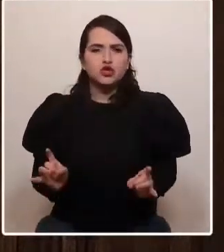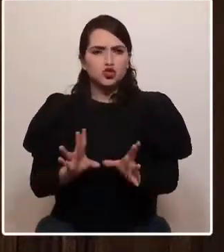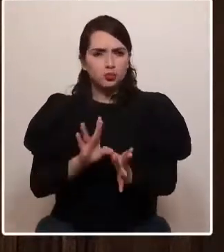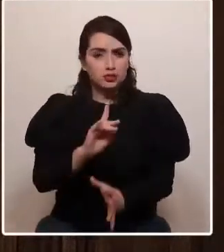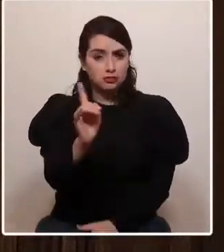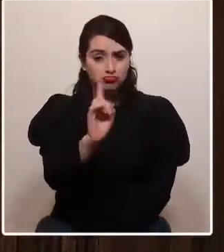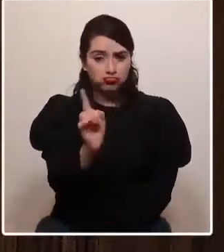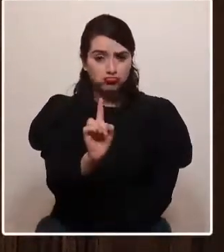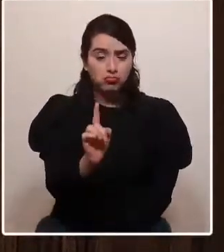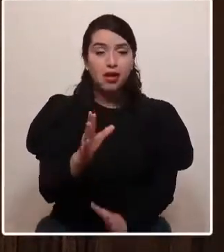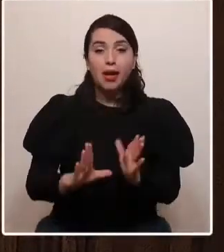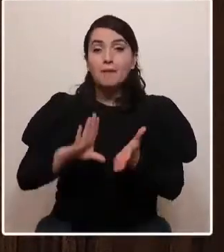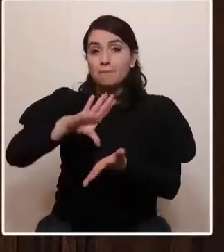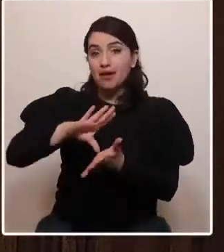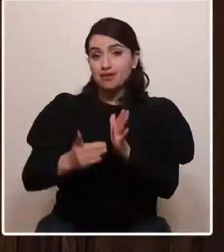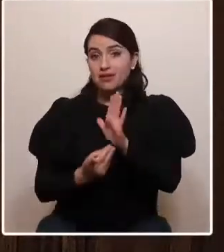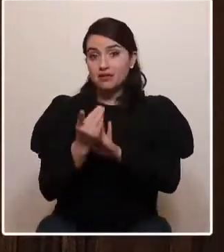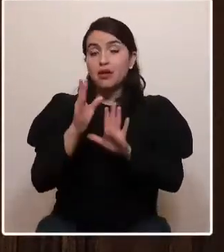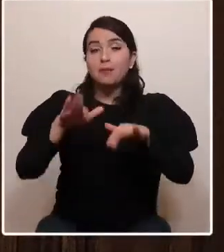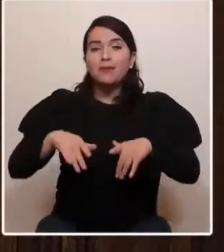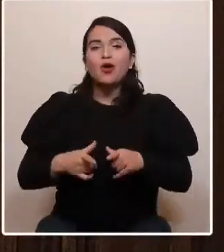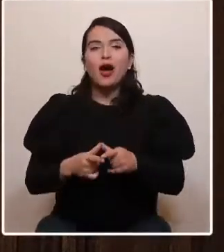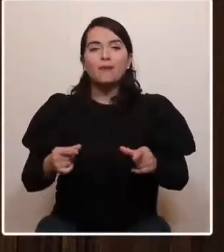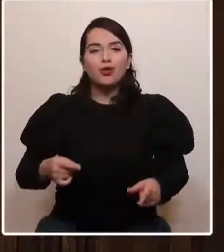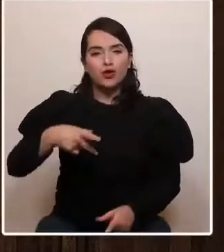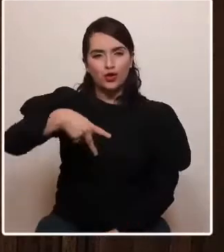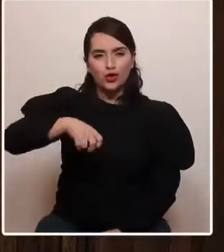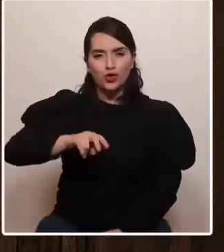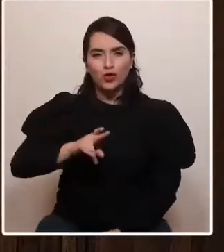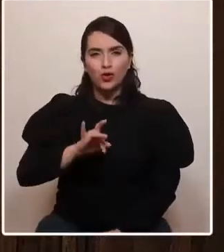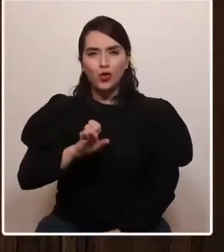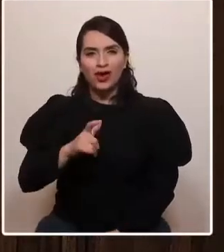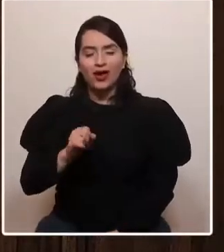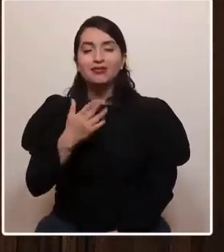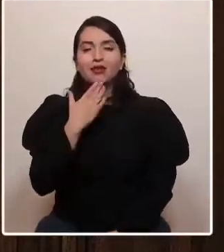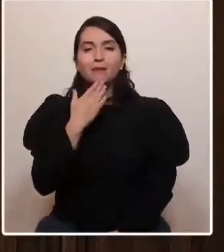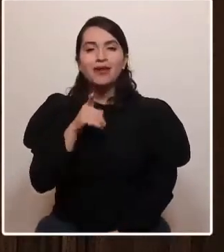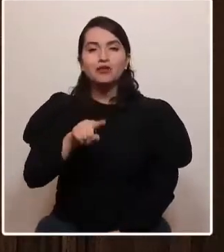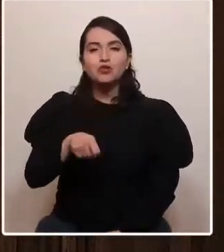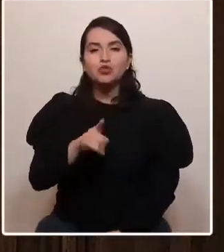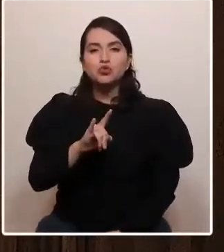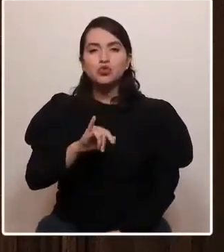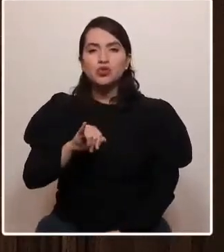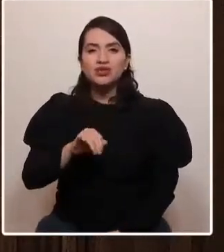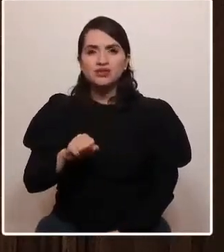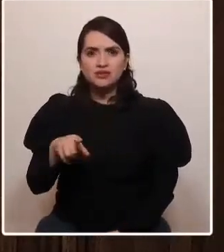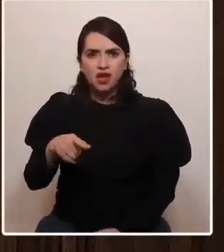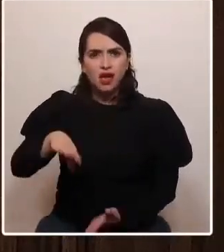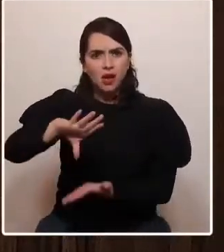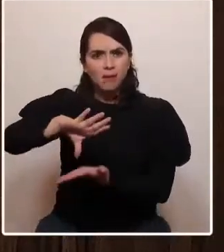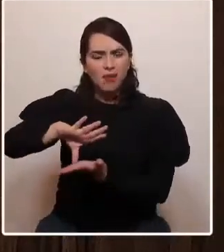países desarrollados, tales como Japón, Noruega y Suiza, quienes además son potencias